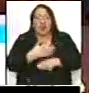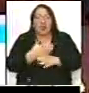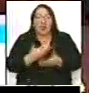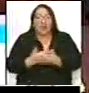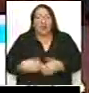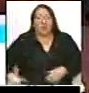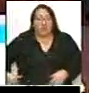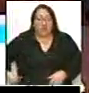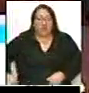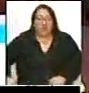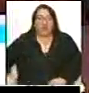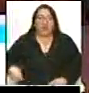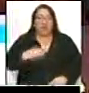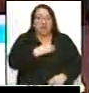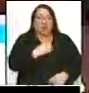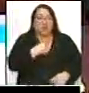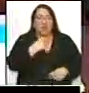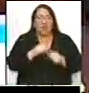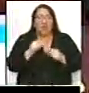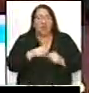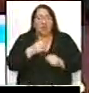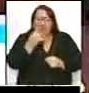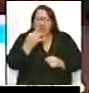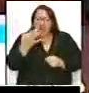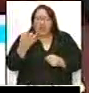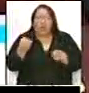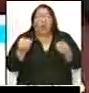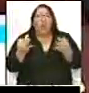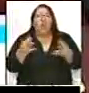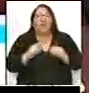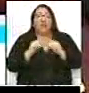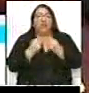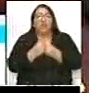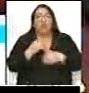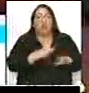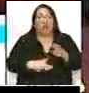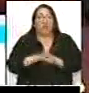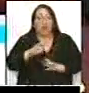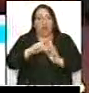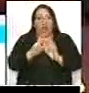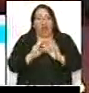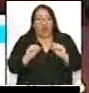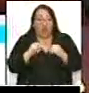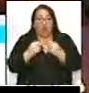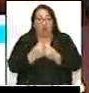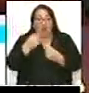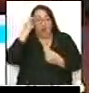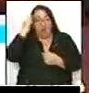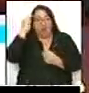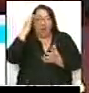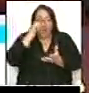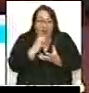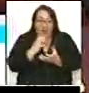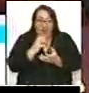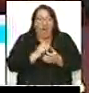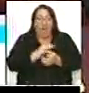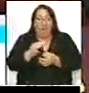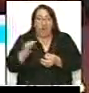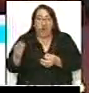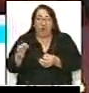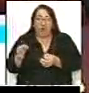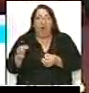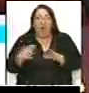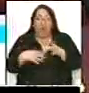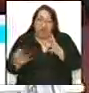del Ejecutivo, que es un número determinado de movimientos regionales pueden transformarse en partido nacional. Me parece